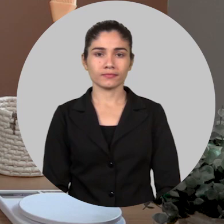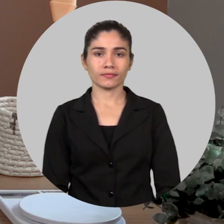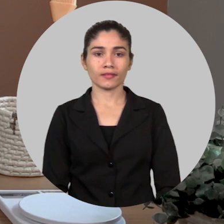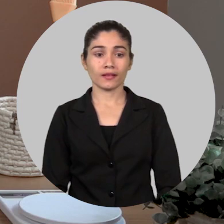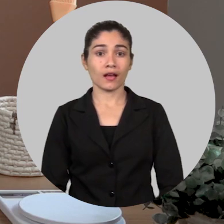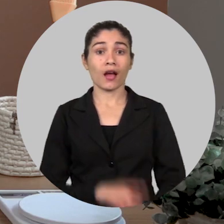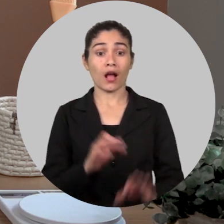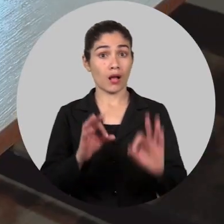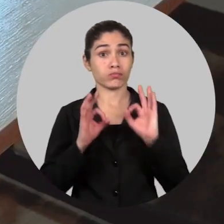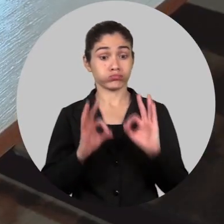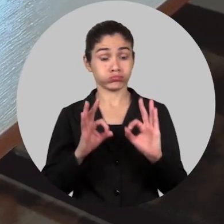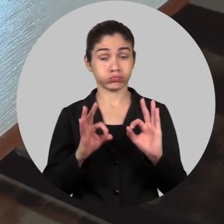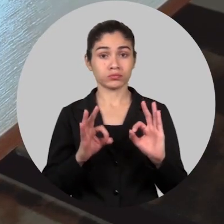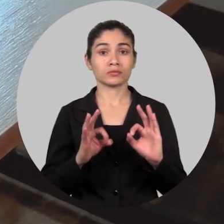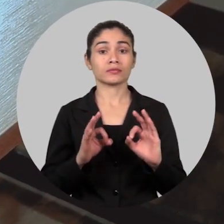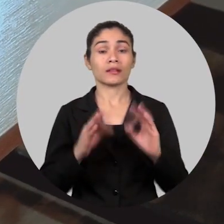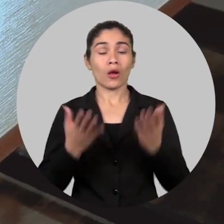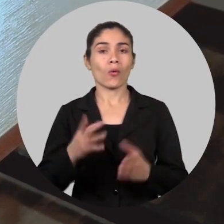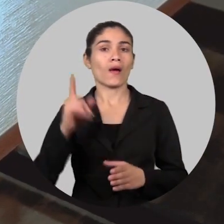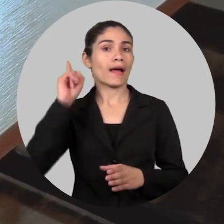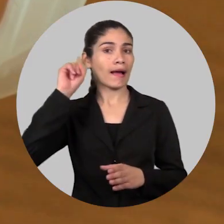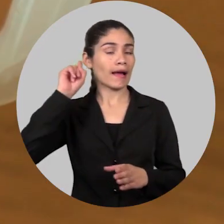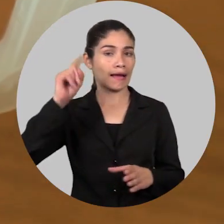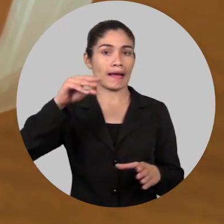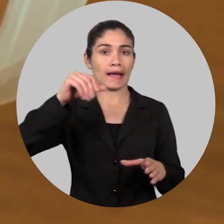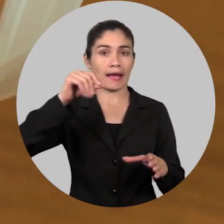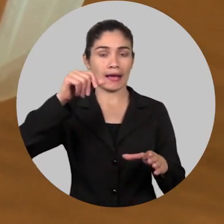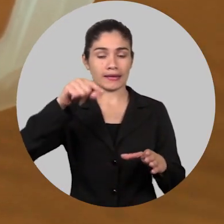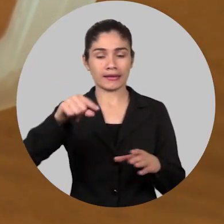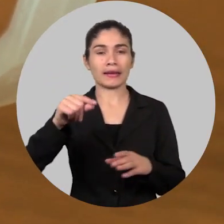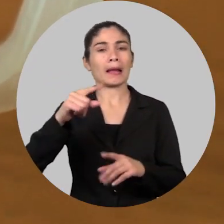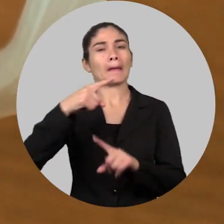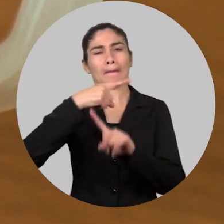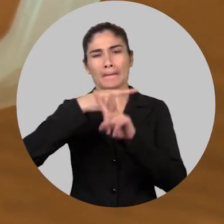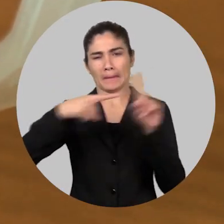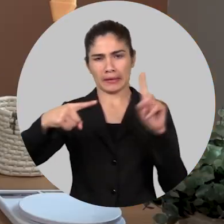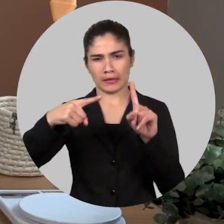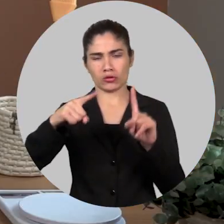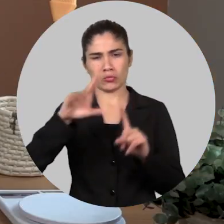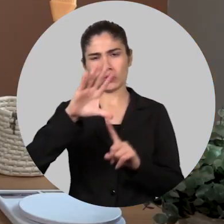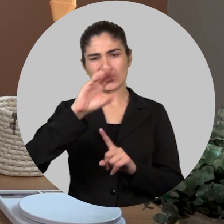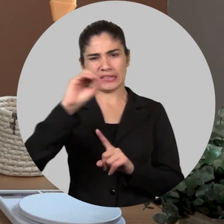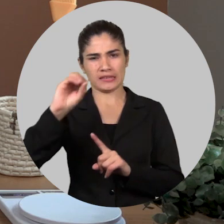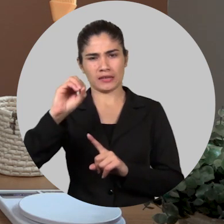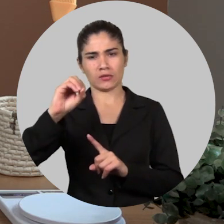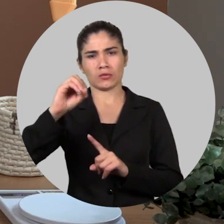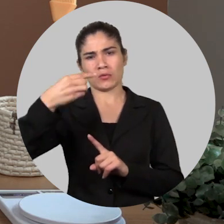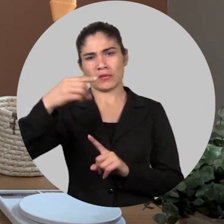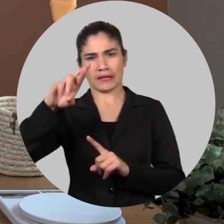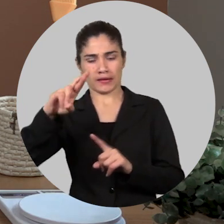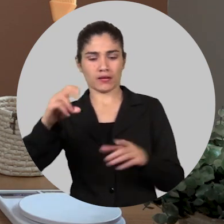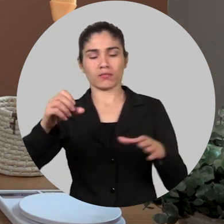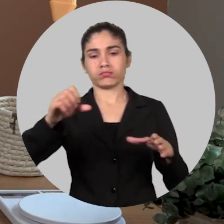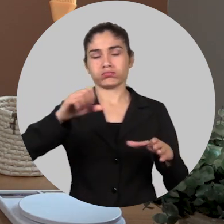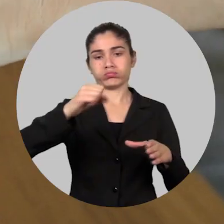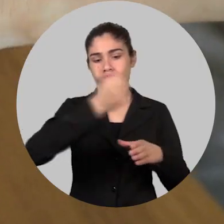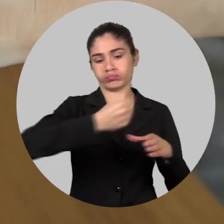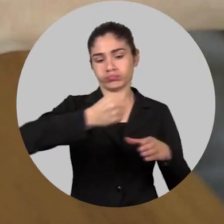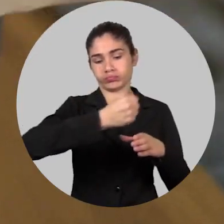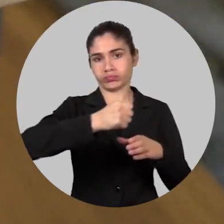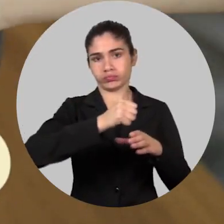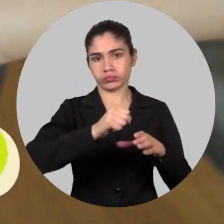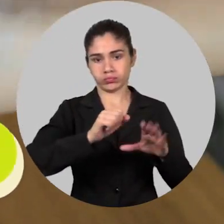Después de este proceso vamos a colocar la harina. Acá hay 500 gramos que vamos a colocar en nuestra preparación anterior.